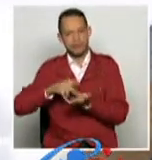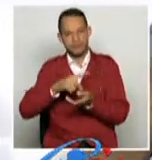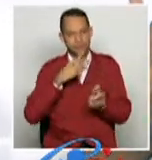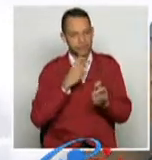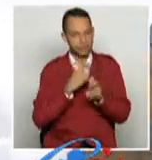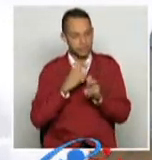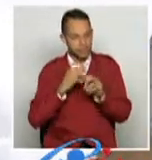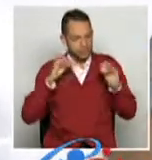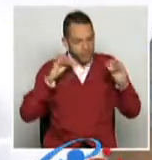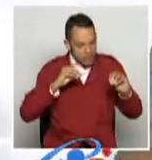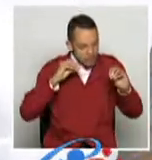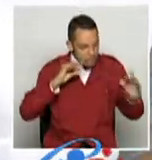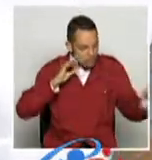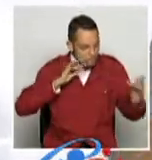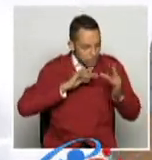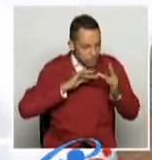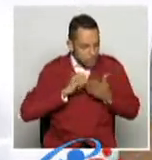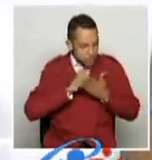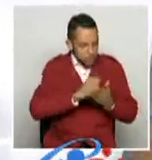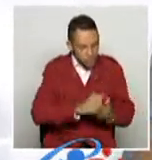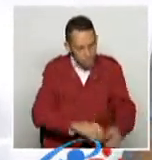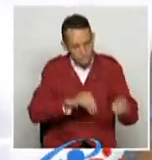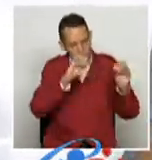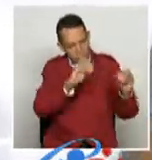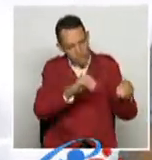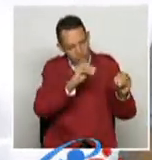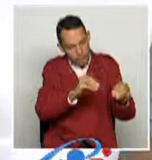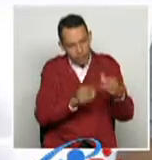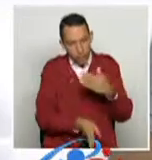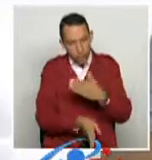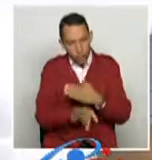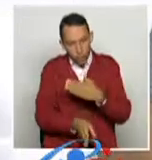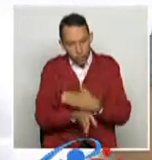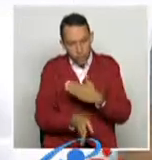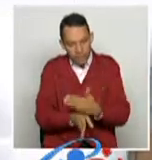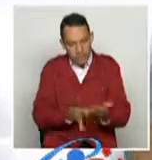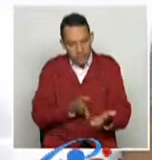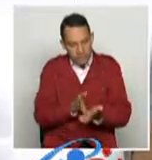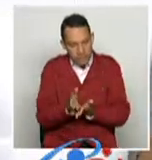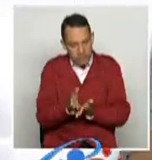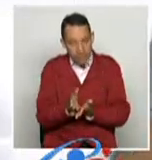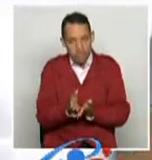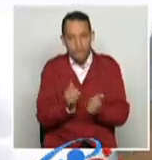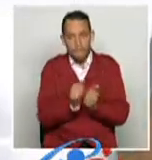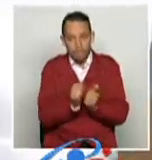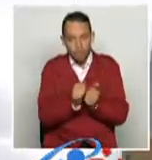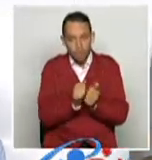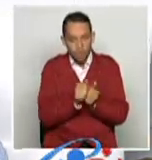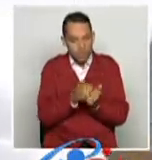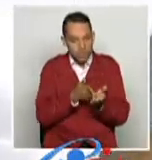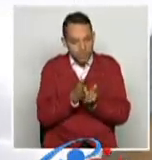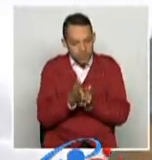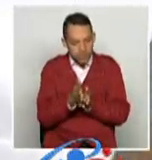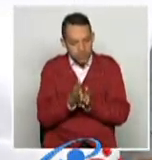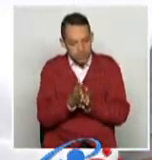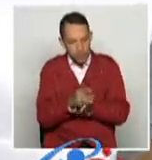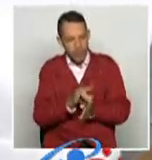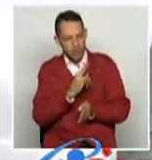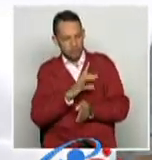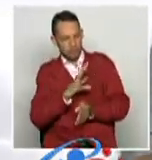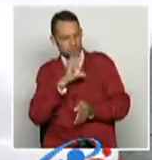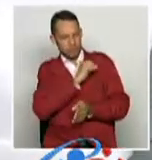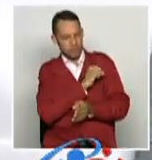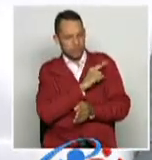el proceso del tratamiento como es y son constantes, porque recuerde que el ego está encima de uno, que no se tome las cosas, que